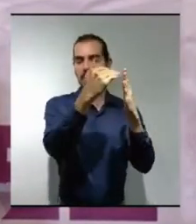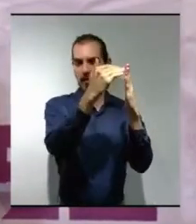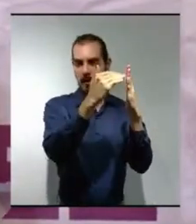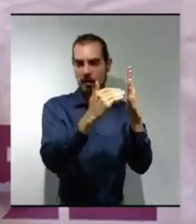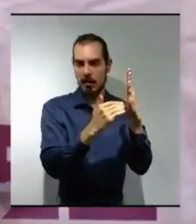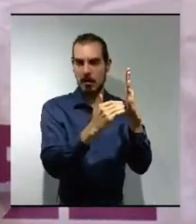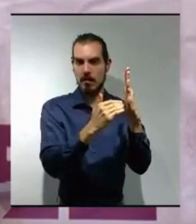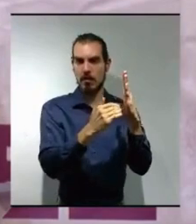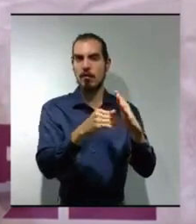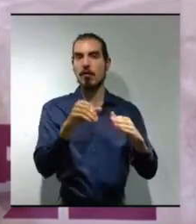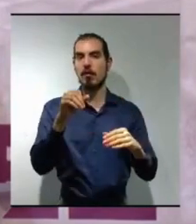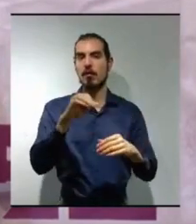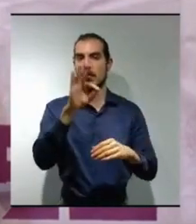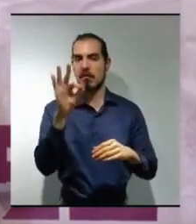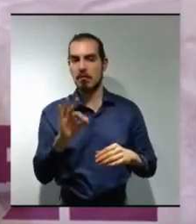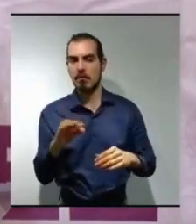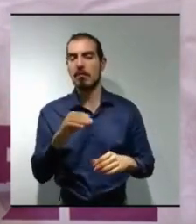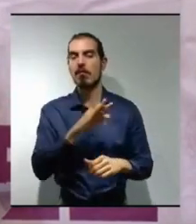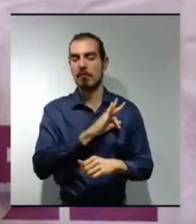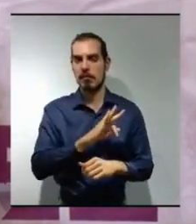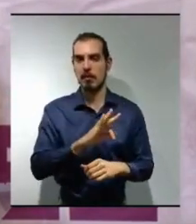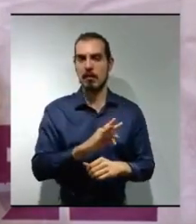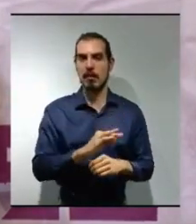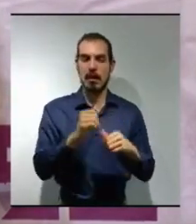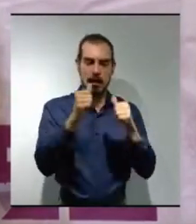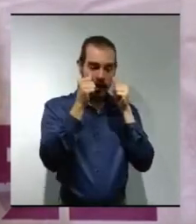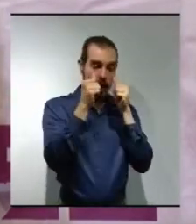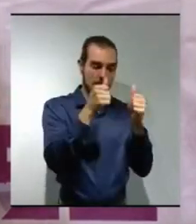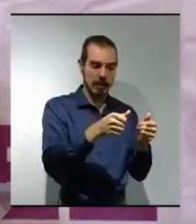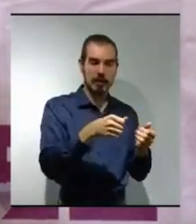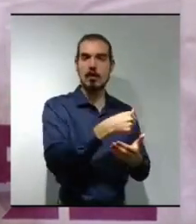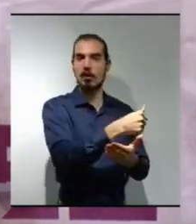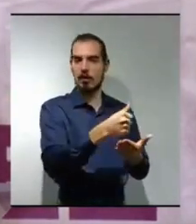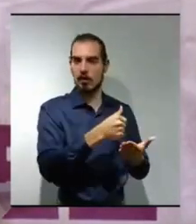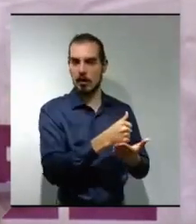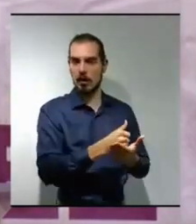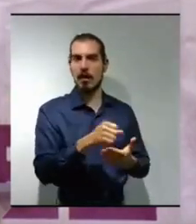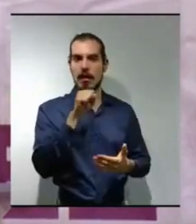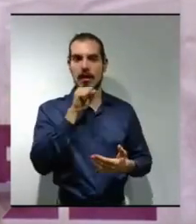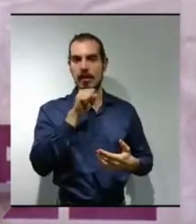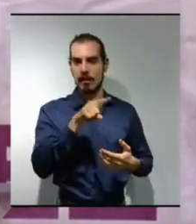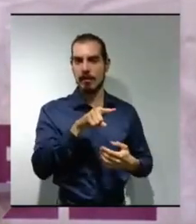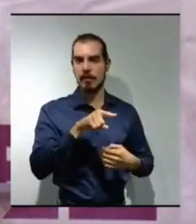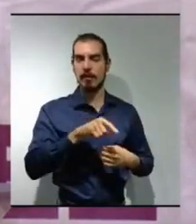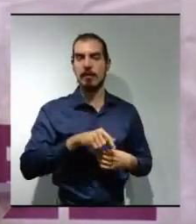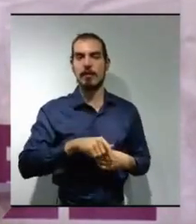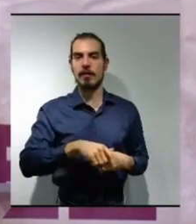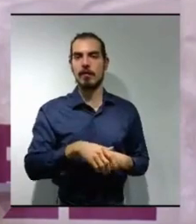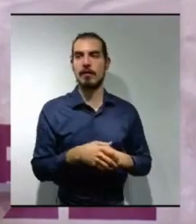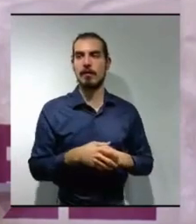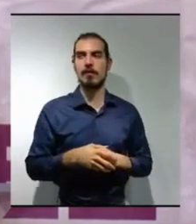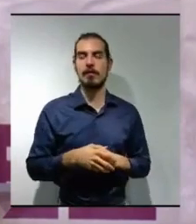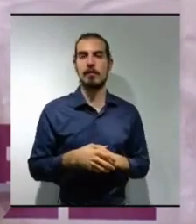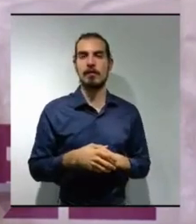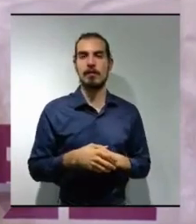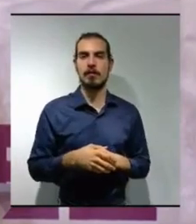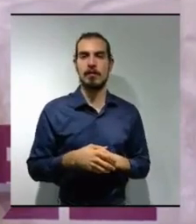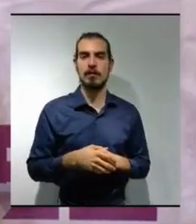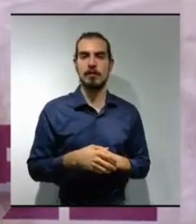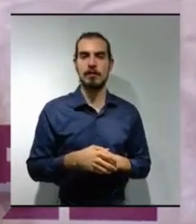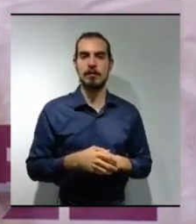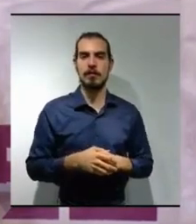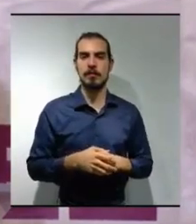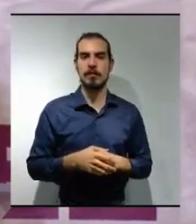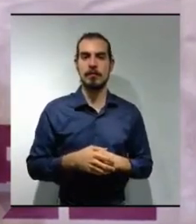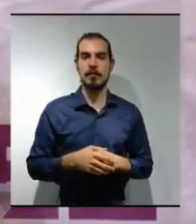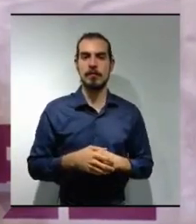este proyecto, y la Coordinación de Atención Ciudadana. Ahorita estaba por aquí Karen Mora, también nos está apoyando mucho en